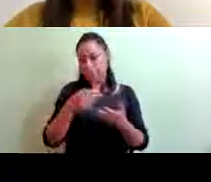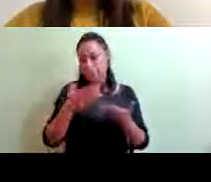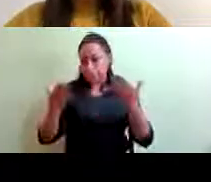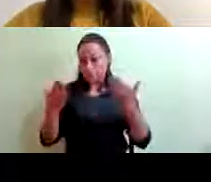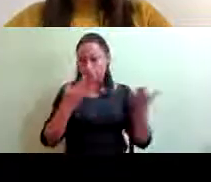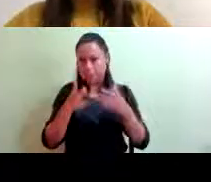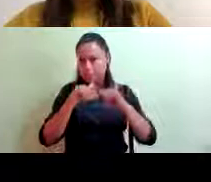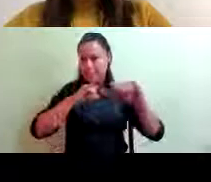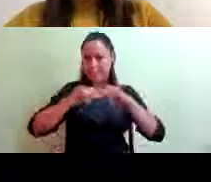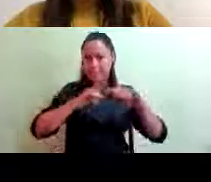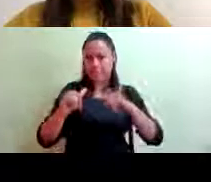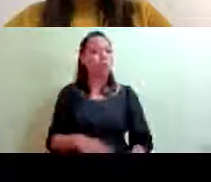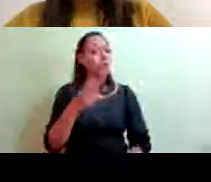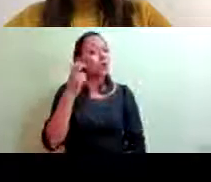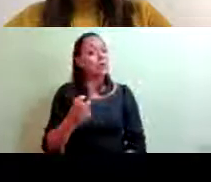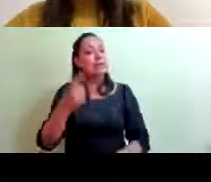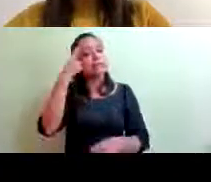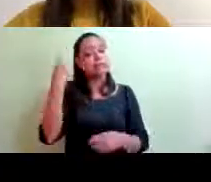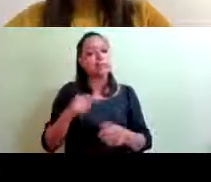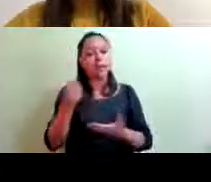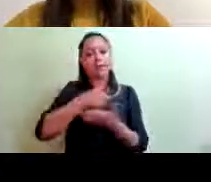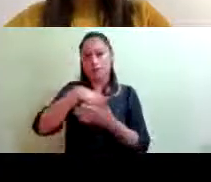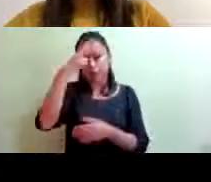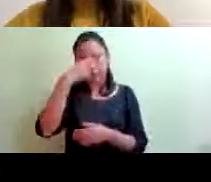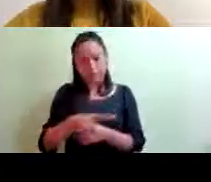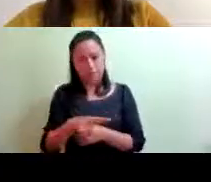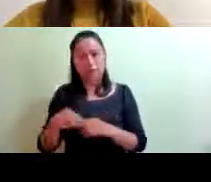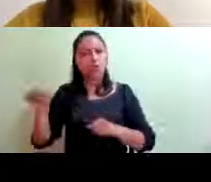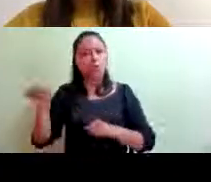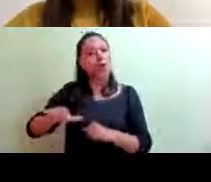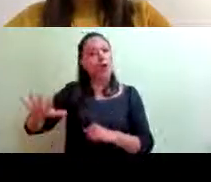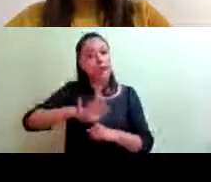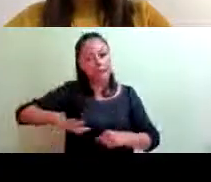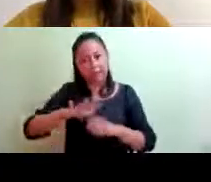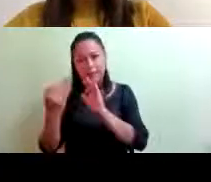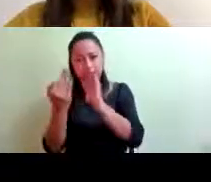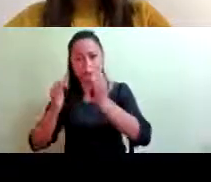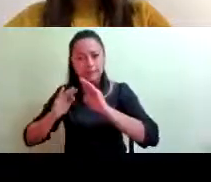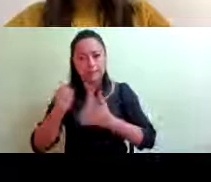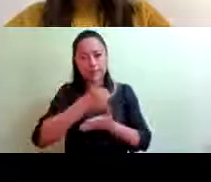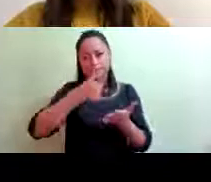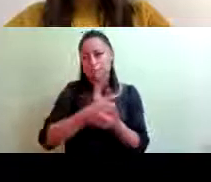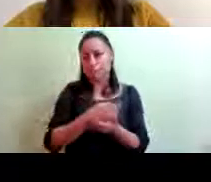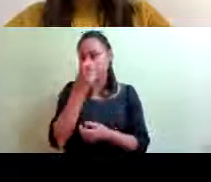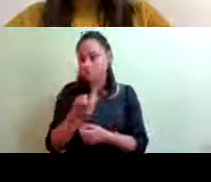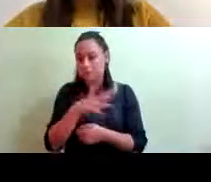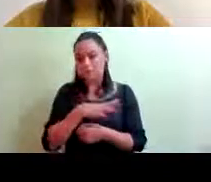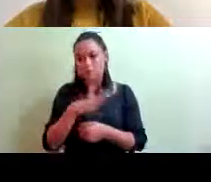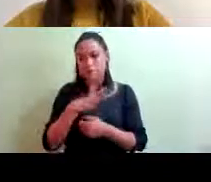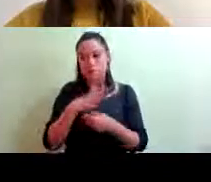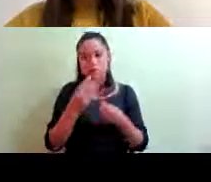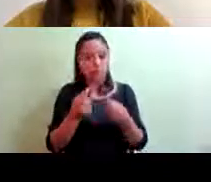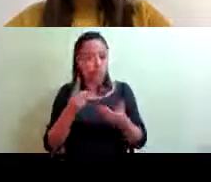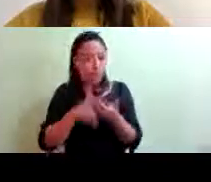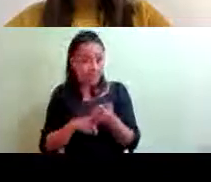Es el eje del equilibrio ambiental para la Ciudad de México y su área metropolitana, que comprende una vasta extensión del Valle de México. Pero